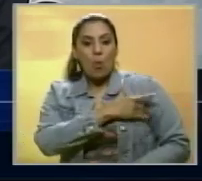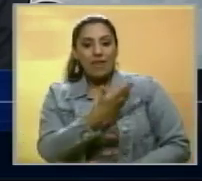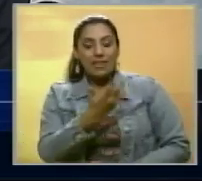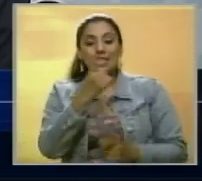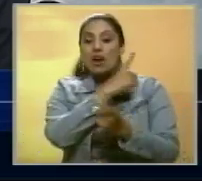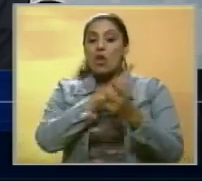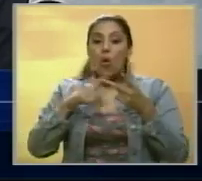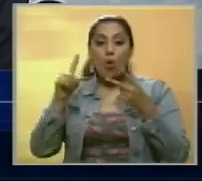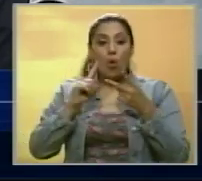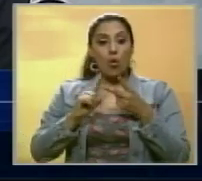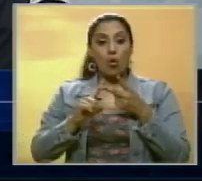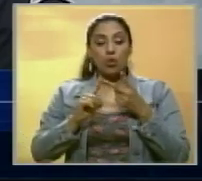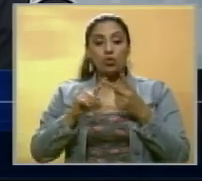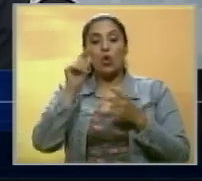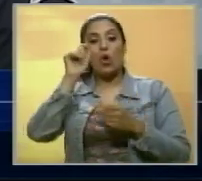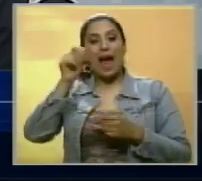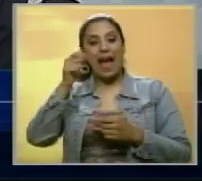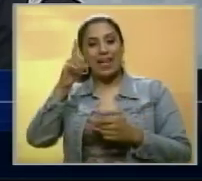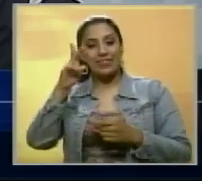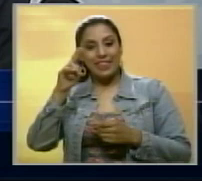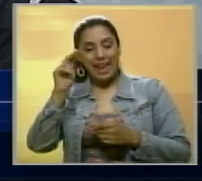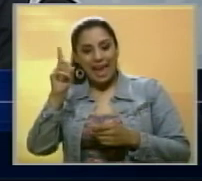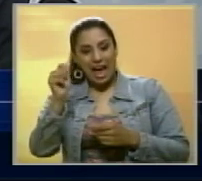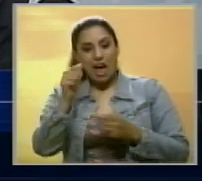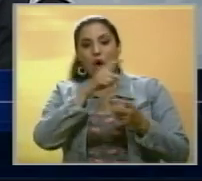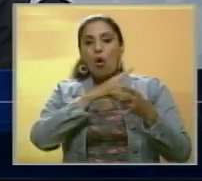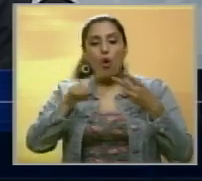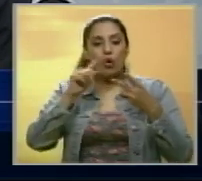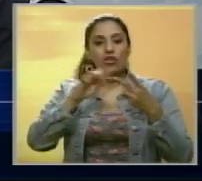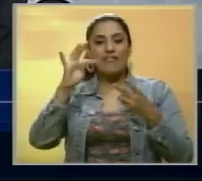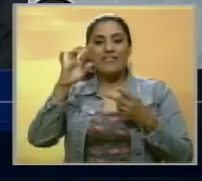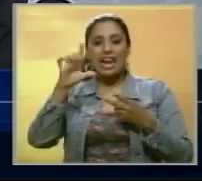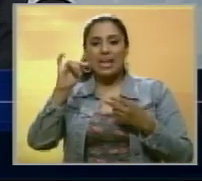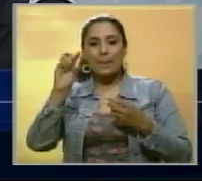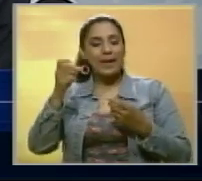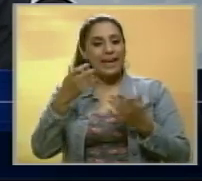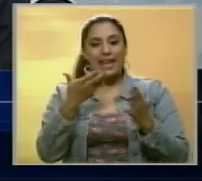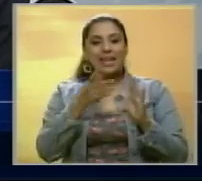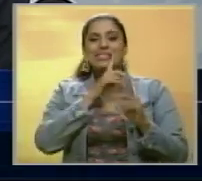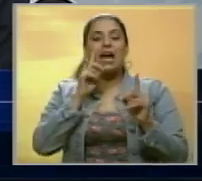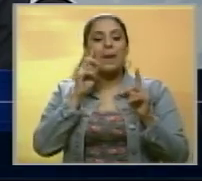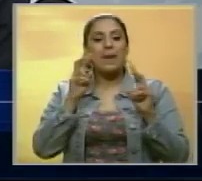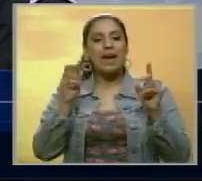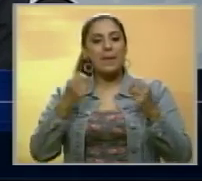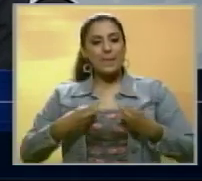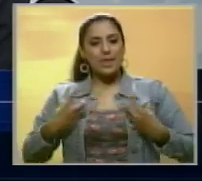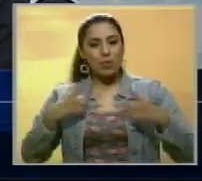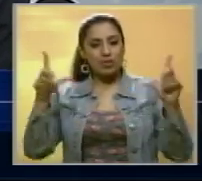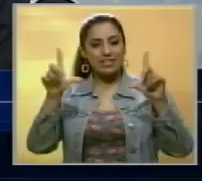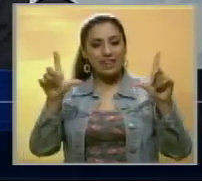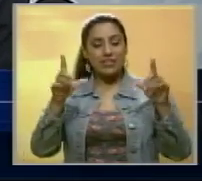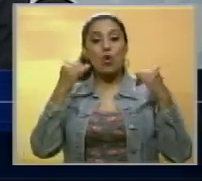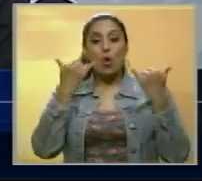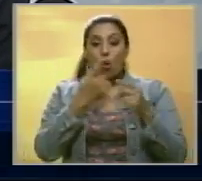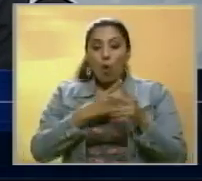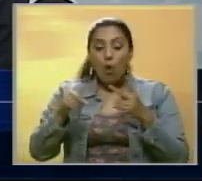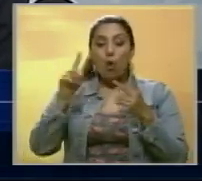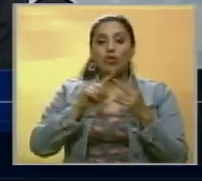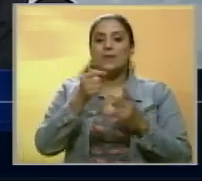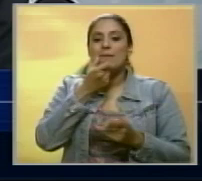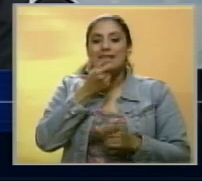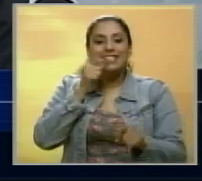Cedeño, William Río, Felipe Martínez, Amanda Sánchez y Luis Díaz por Vivo Play, Oriana Bielma por El